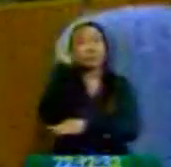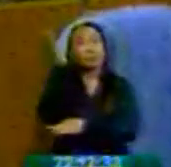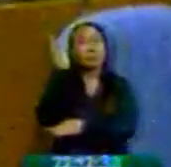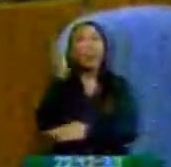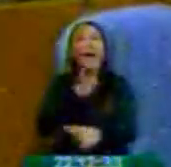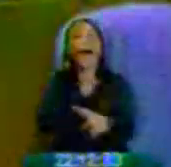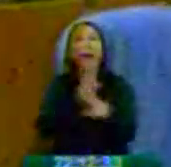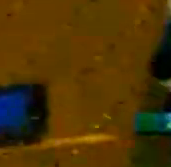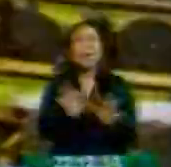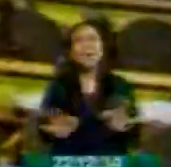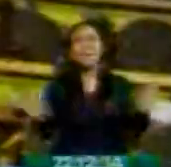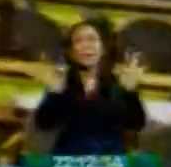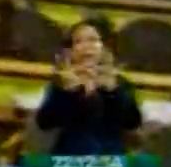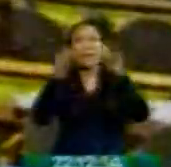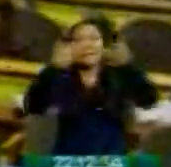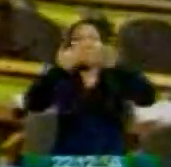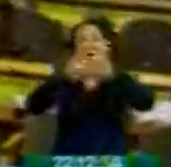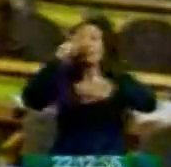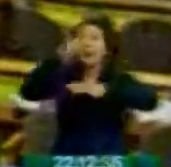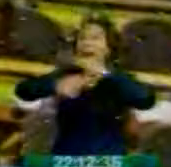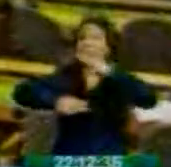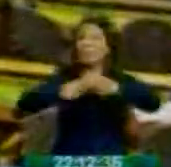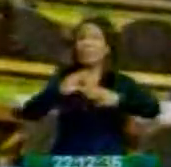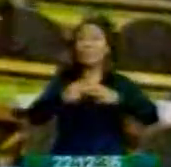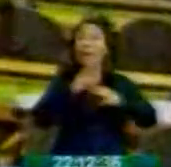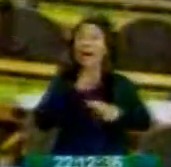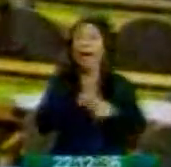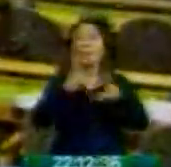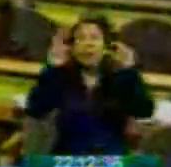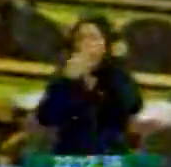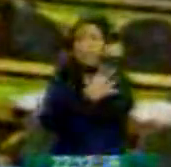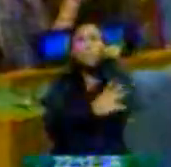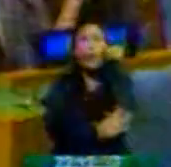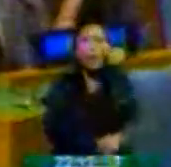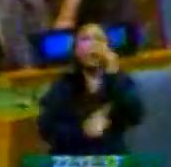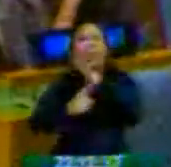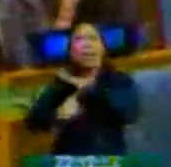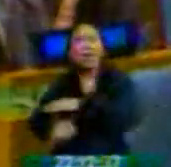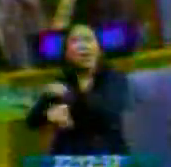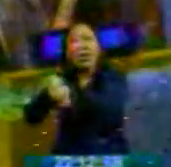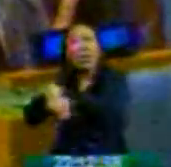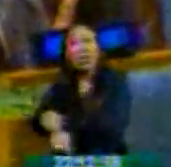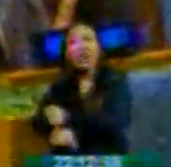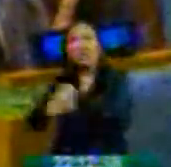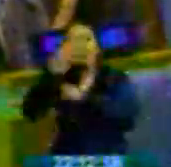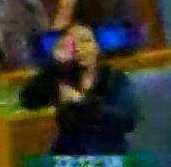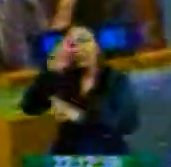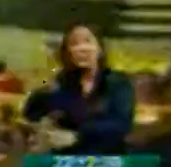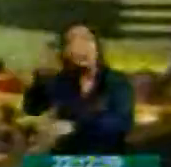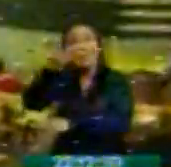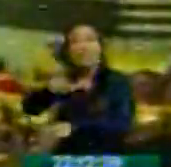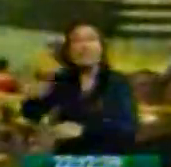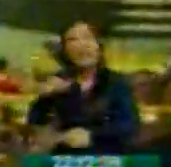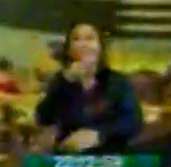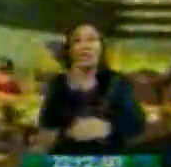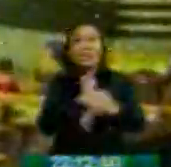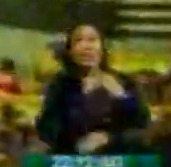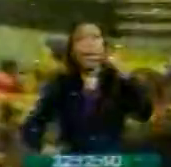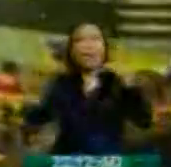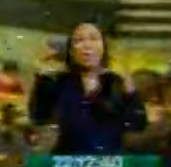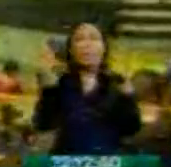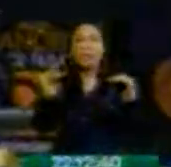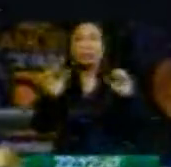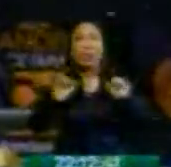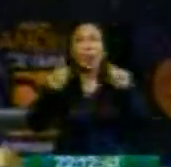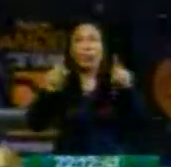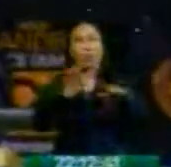enfocado en la paz mundial, por lo que abordó temáticas como la pobreza, opresión, dignidad humana, desigualdad, entre